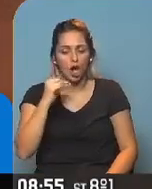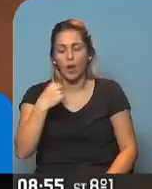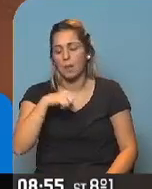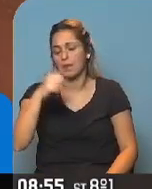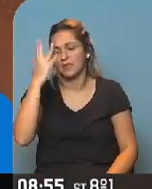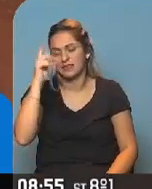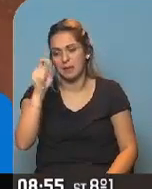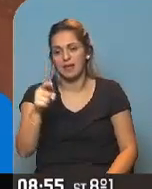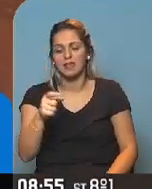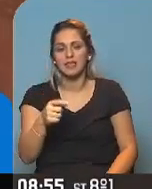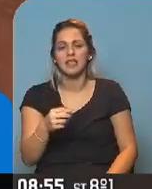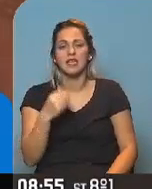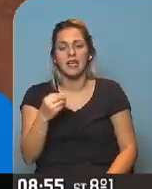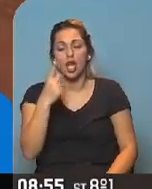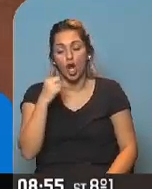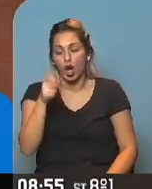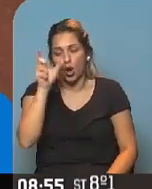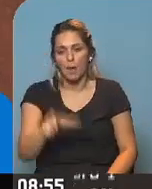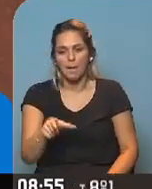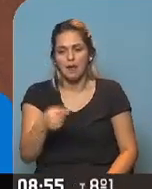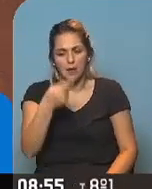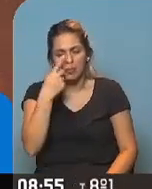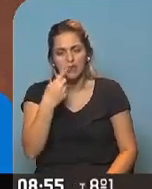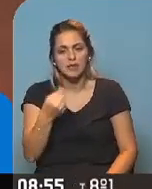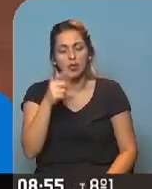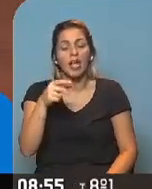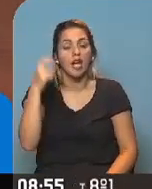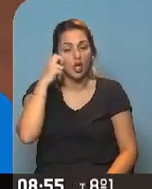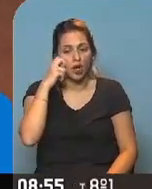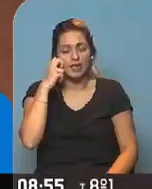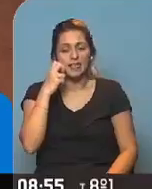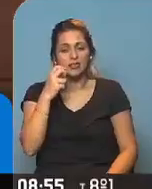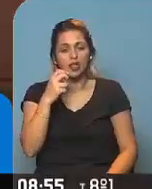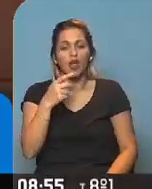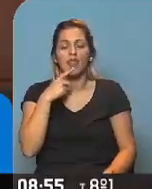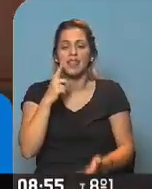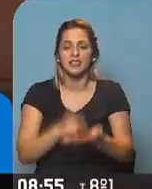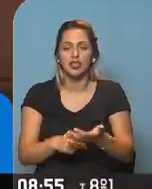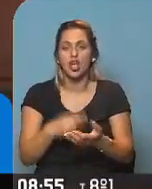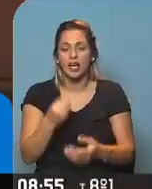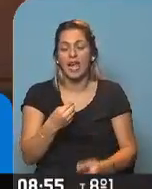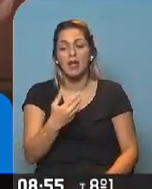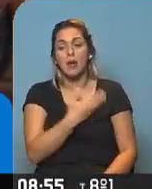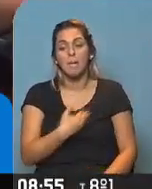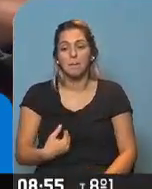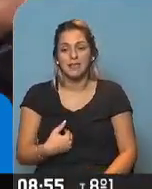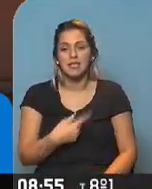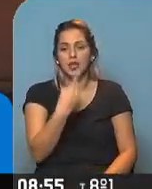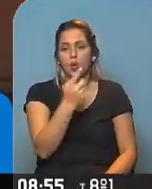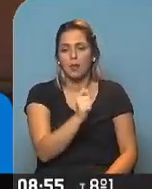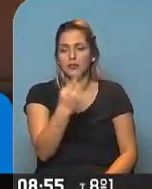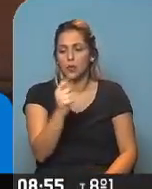cuyo hombre que es muy curioso porque el congreso había dicho había decidido que los presidentes durarán un mes